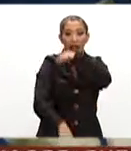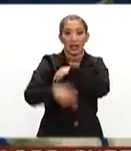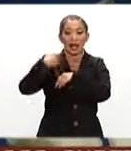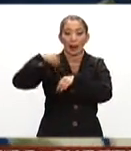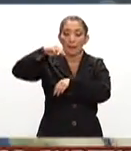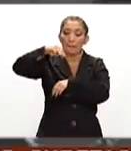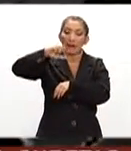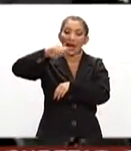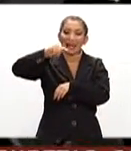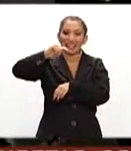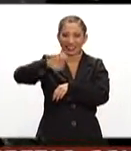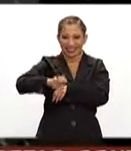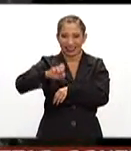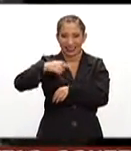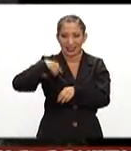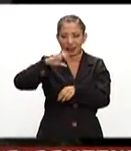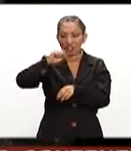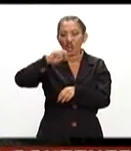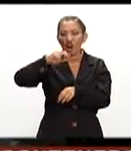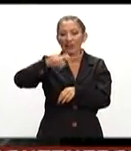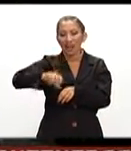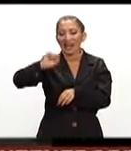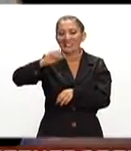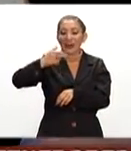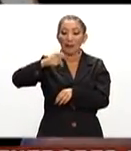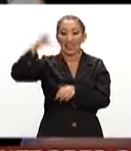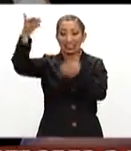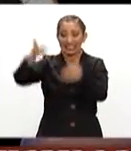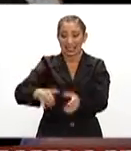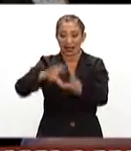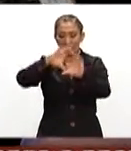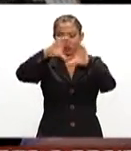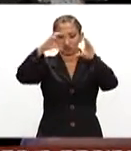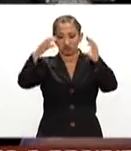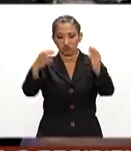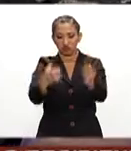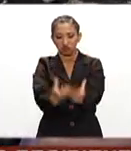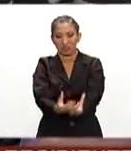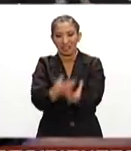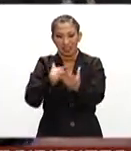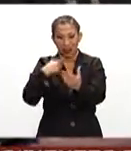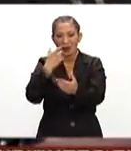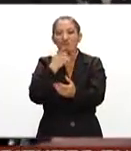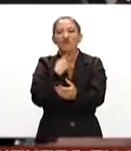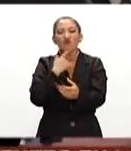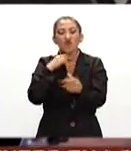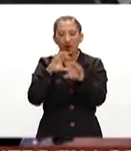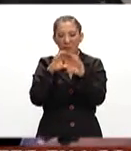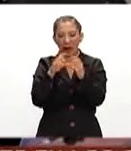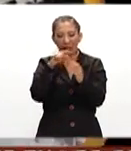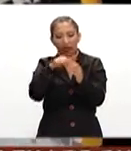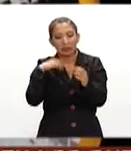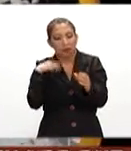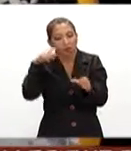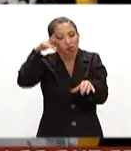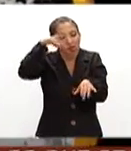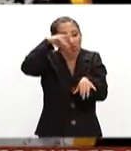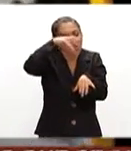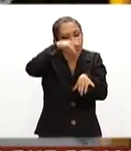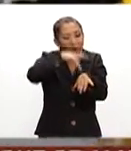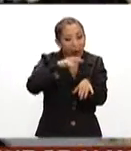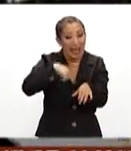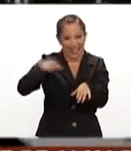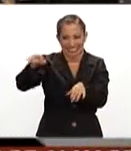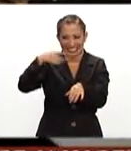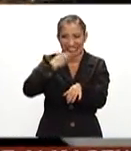Marte. La sonda Schiaparelli llega hoy a la superficie del planeta rojo para preparar futuras misiones.